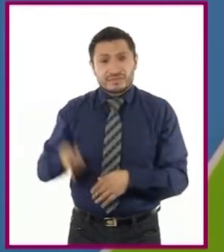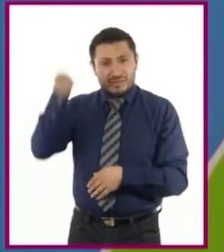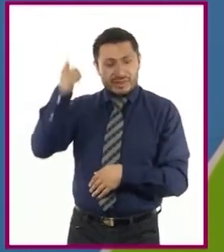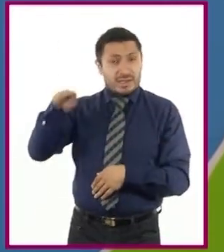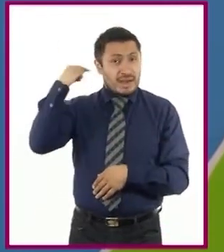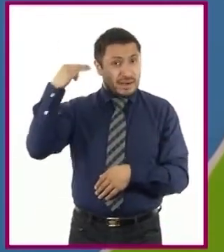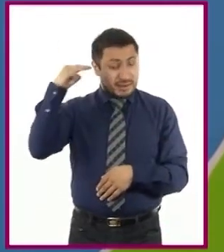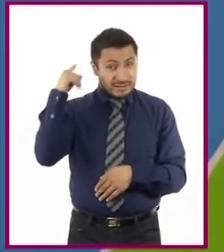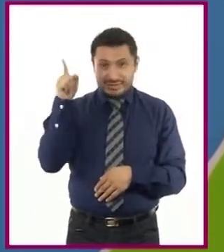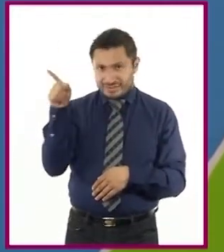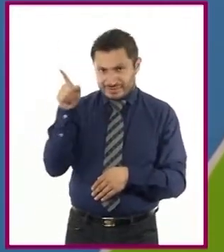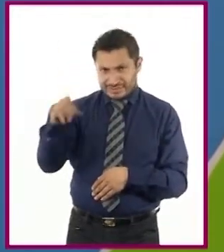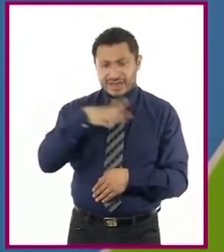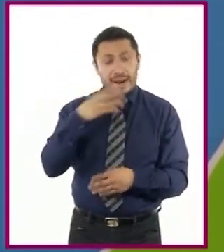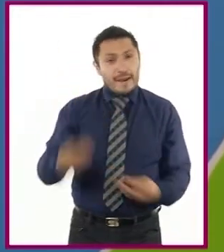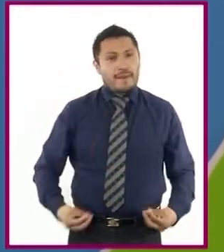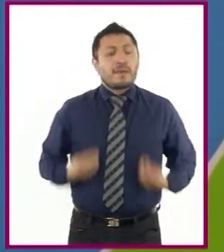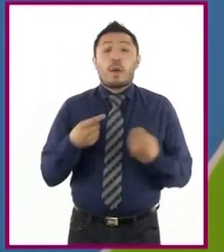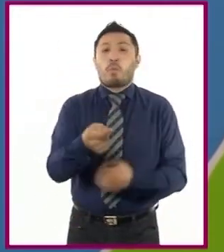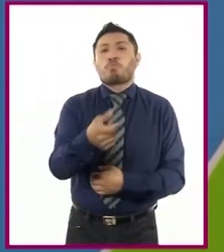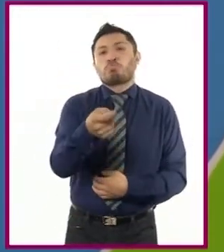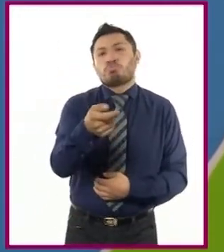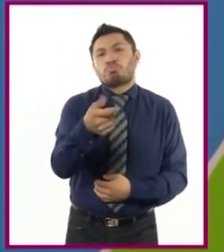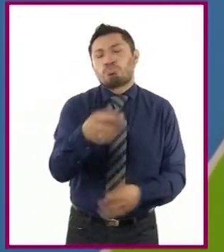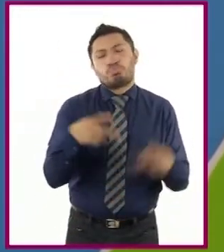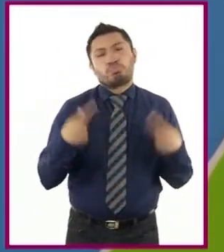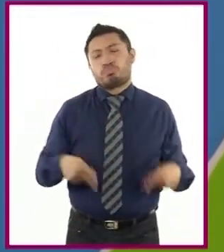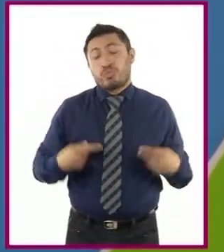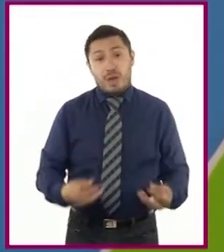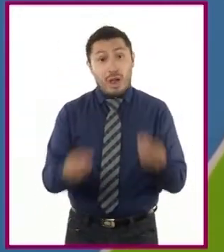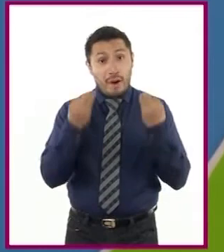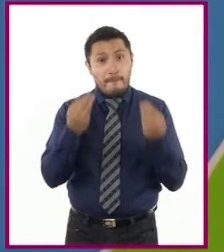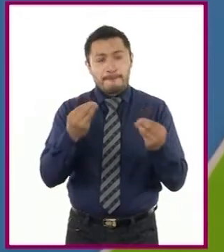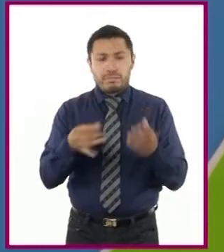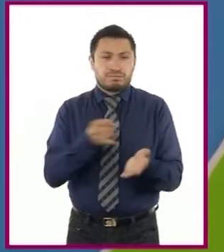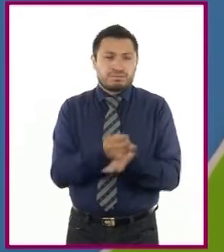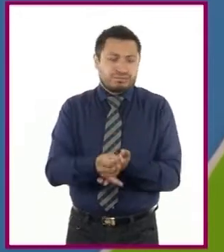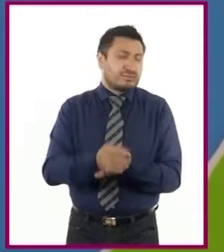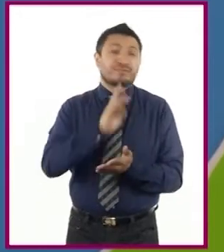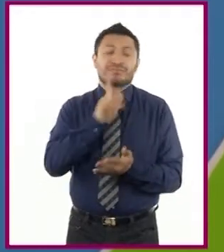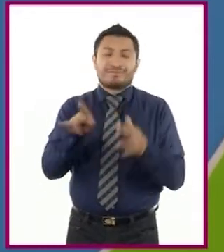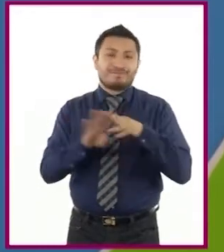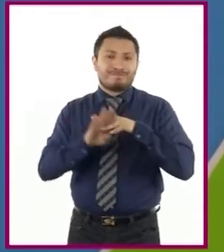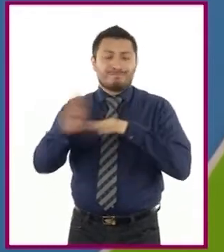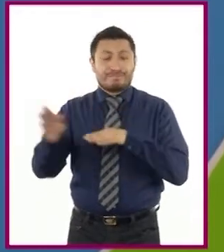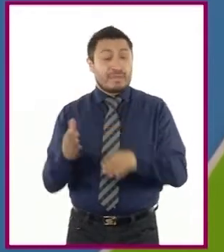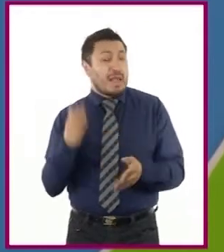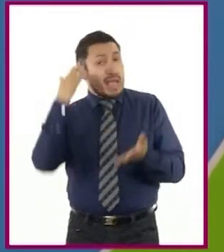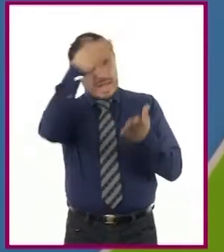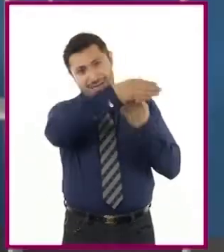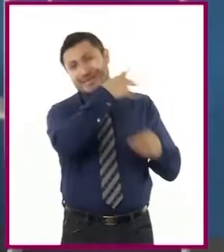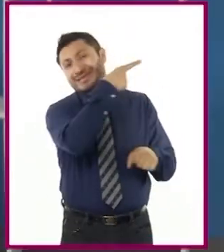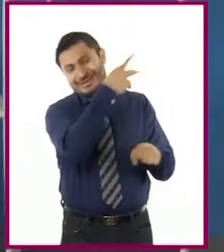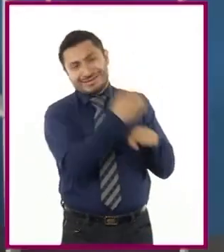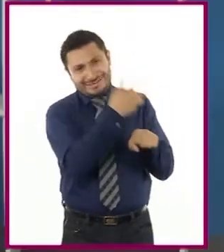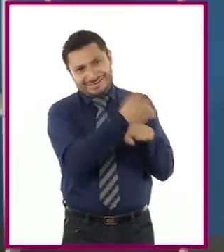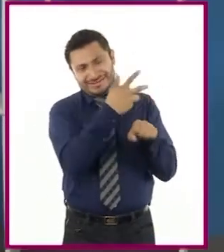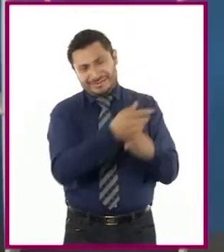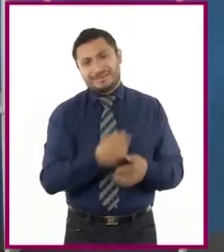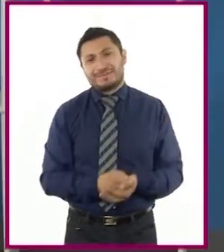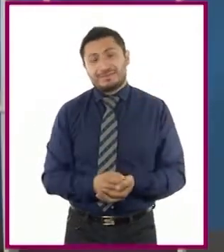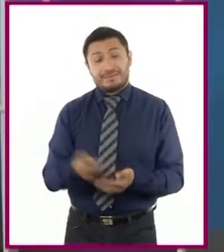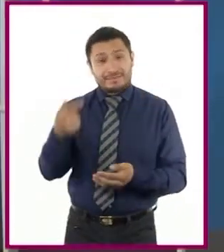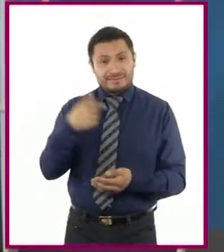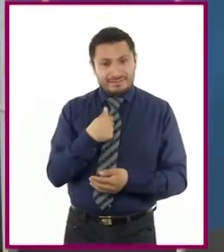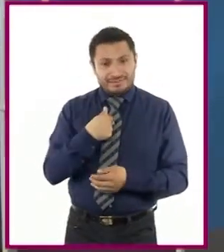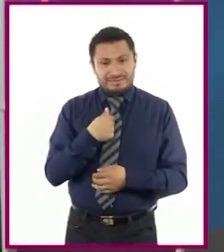Michoacán, actualmente vive muy poca gente, ya que muchos han decidido irse a vivir a Estados Unidos de América. Yo soy